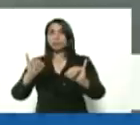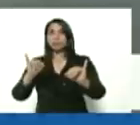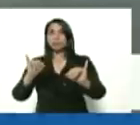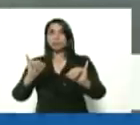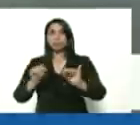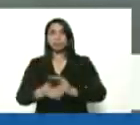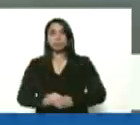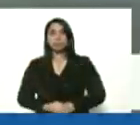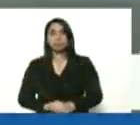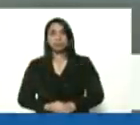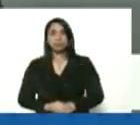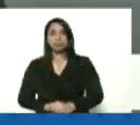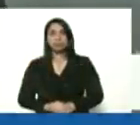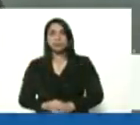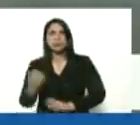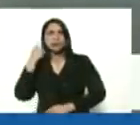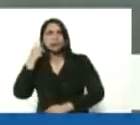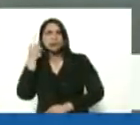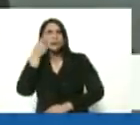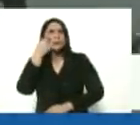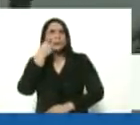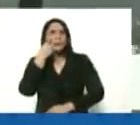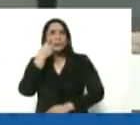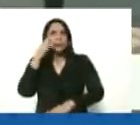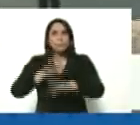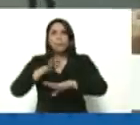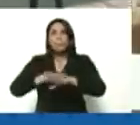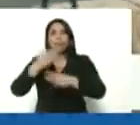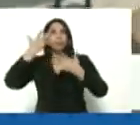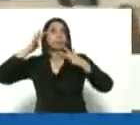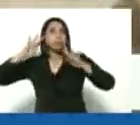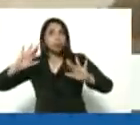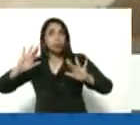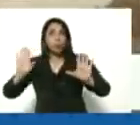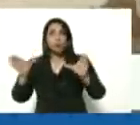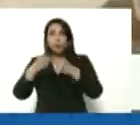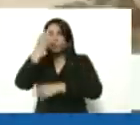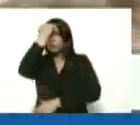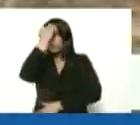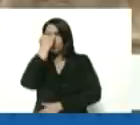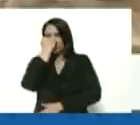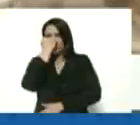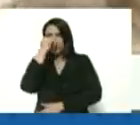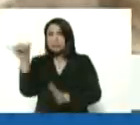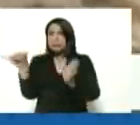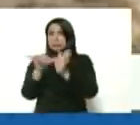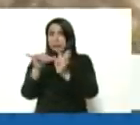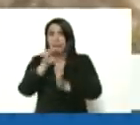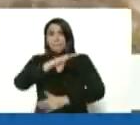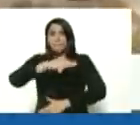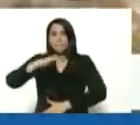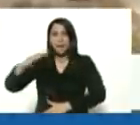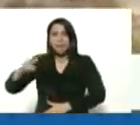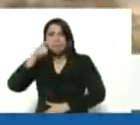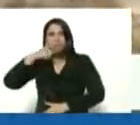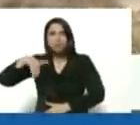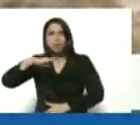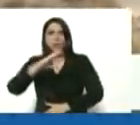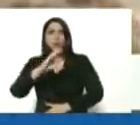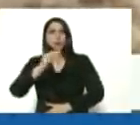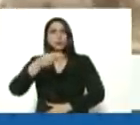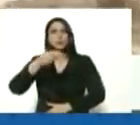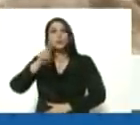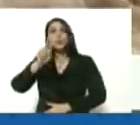de boca a oreja había corrido, que había posibilidades que los grupos terroristas estuvieran cerca, el pueblo de Chuao